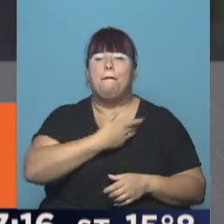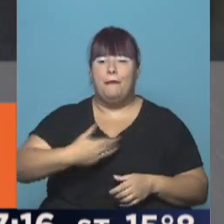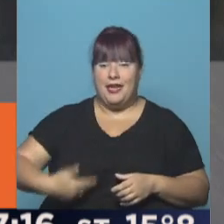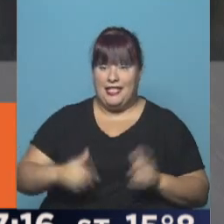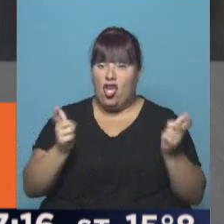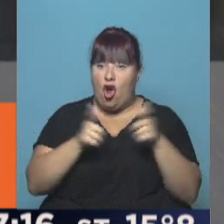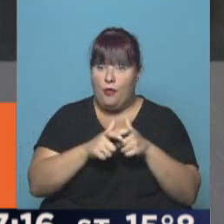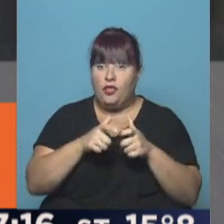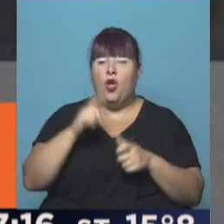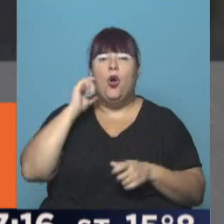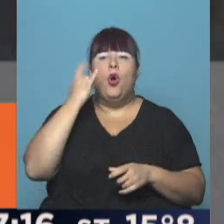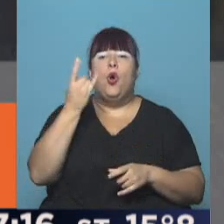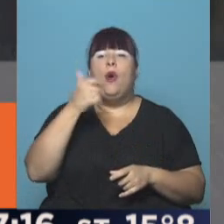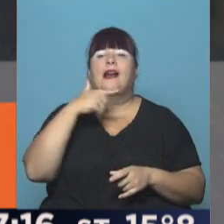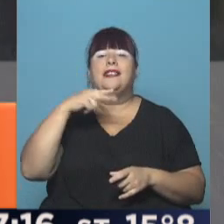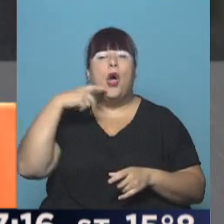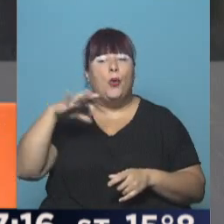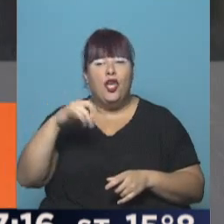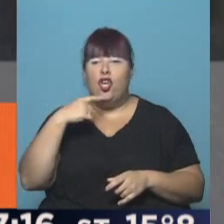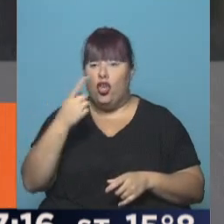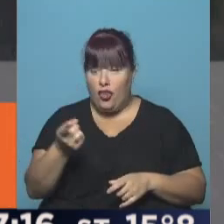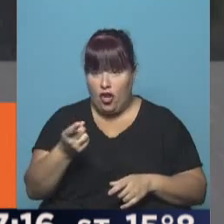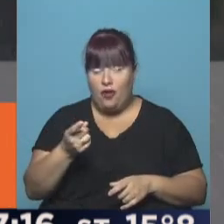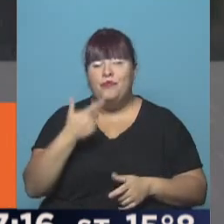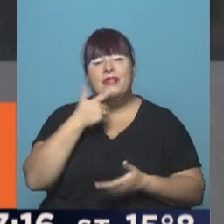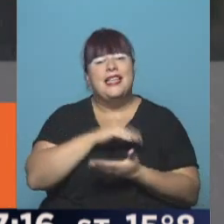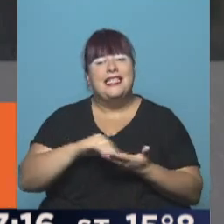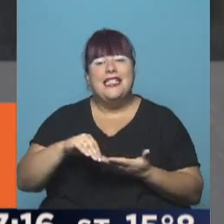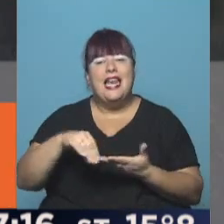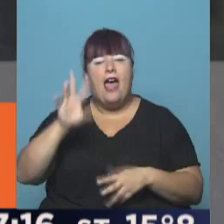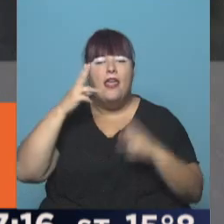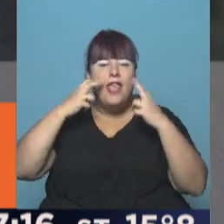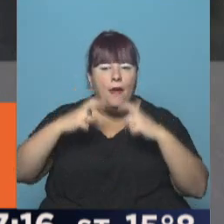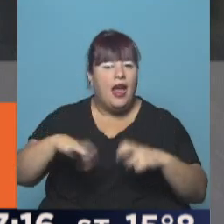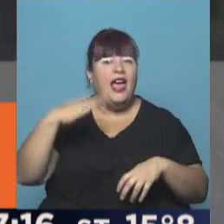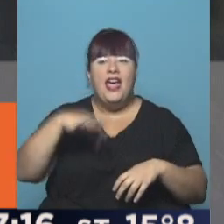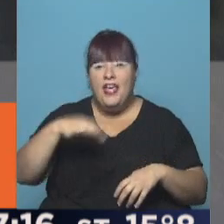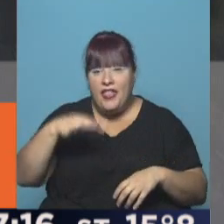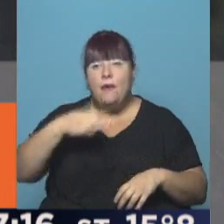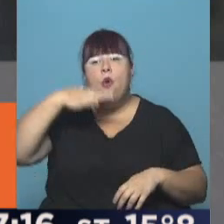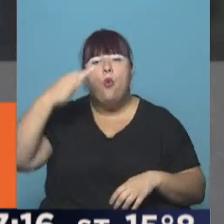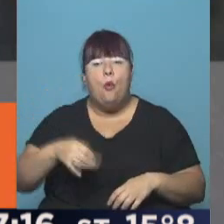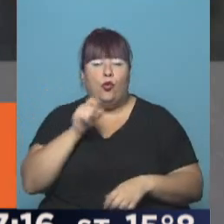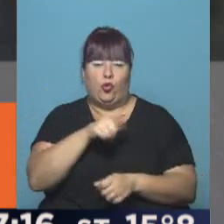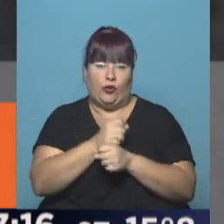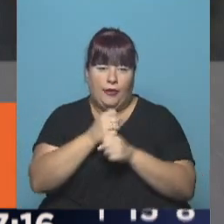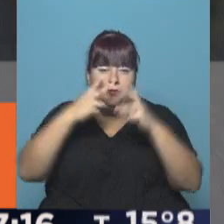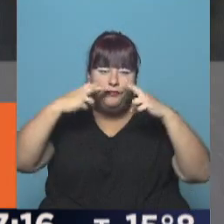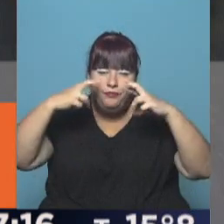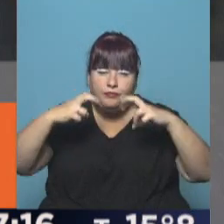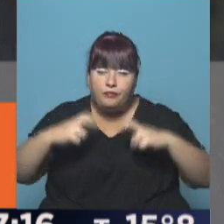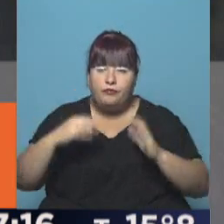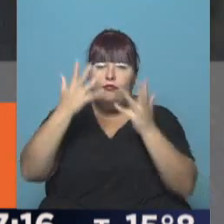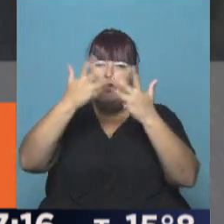de la comisión, Pedro Guastavino, adelantó que el Senado es la Cámara Revisora, tiene que cumplir su función, revisar